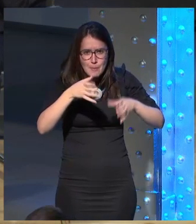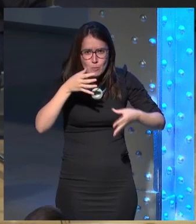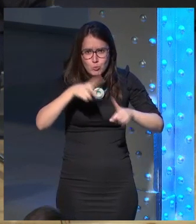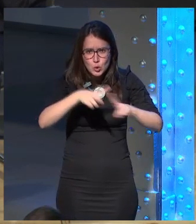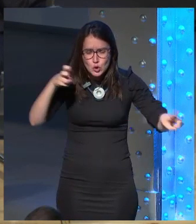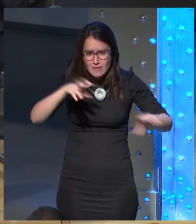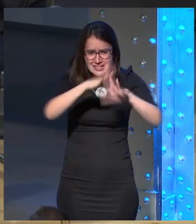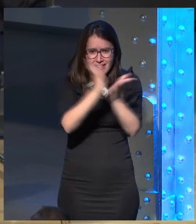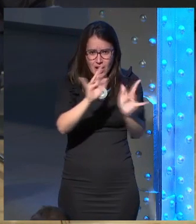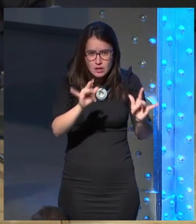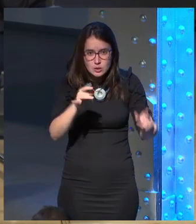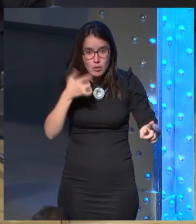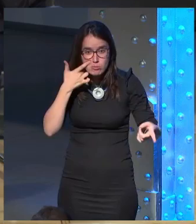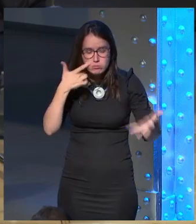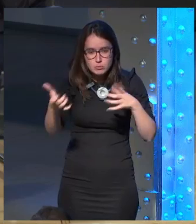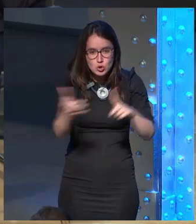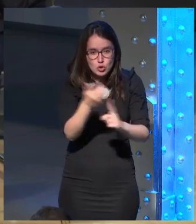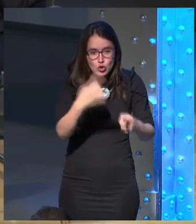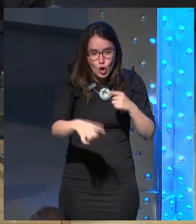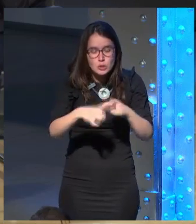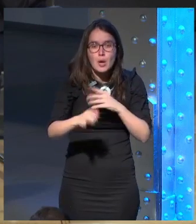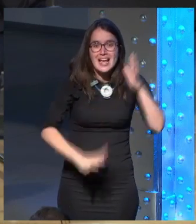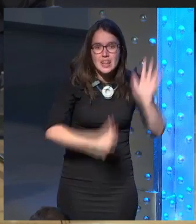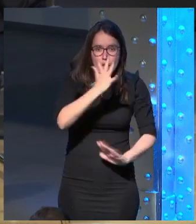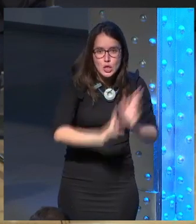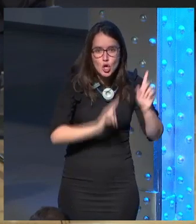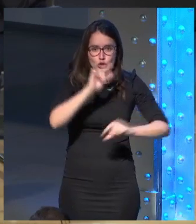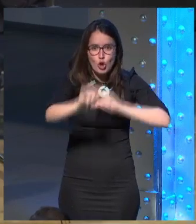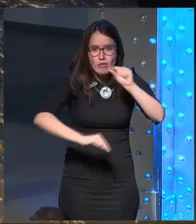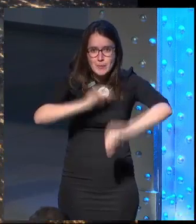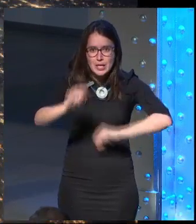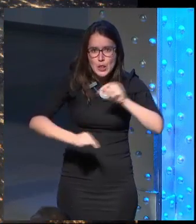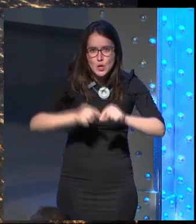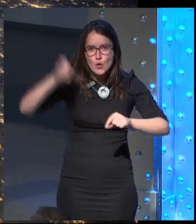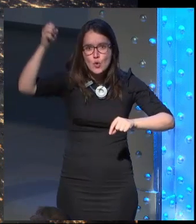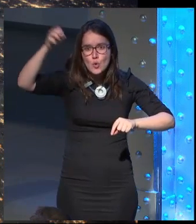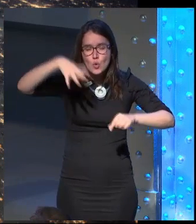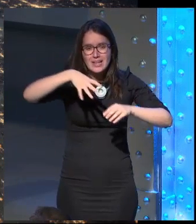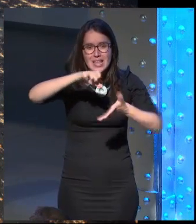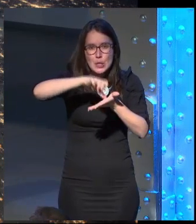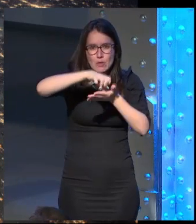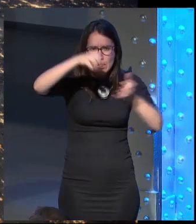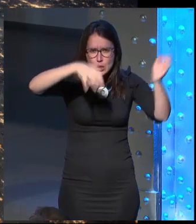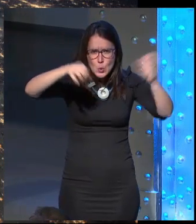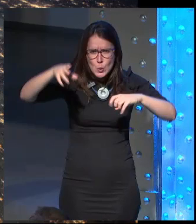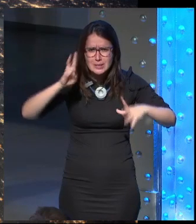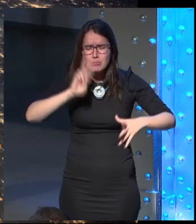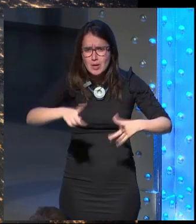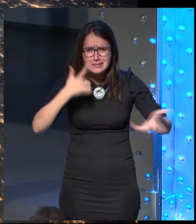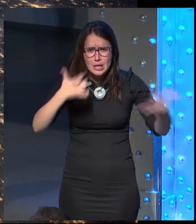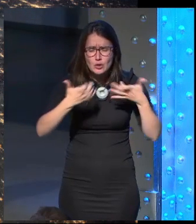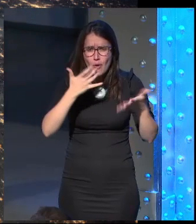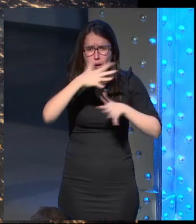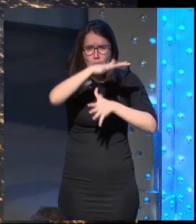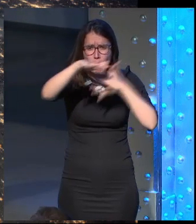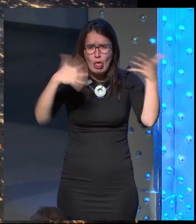perspectiva de la Tierra? ¿Se pueden identificar cosas, incendios, contaminación, luces de las ciudades? ¿O es algo